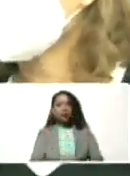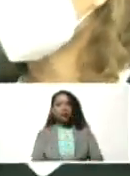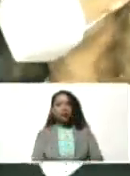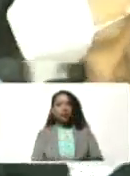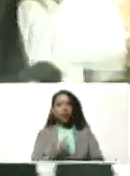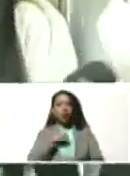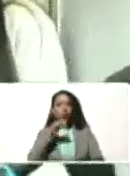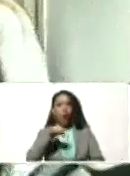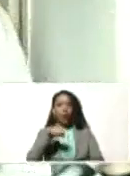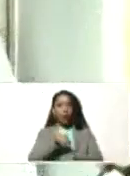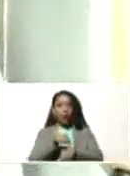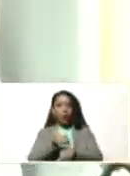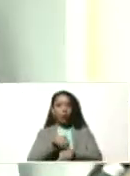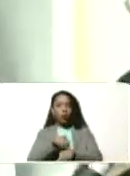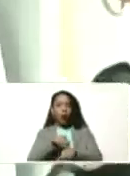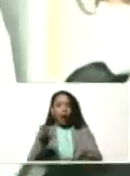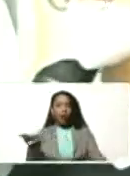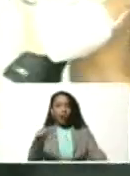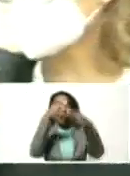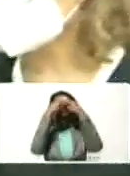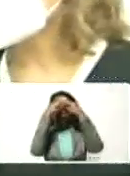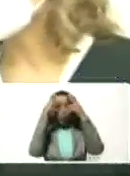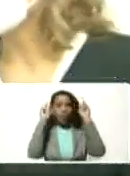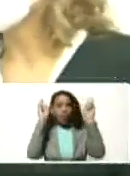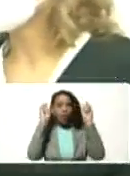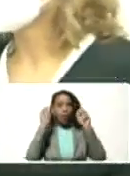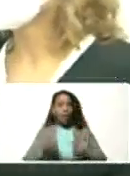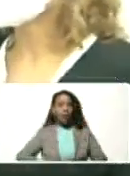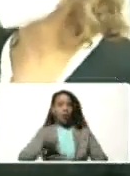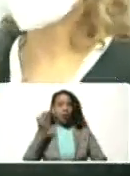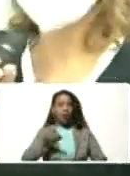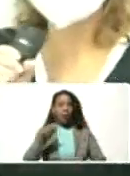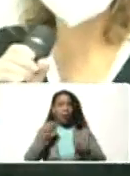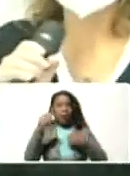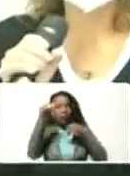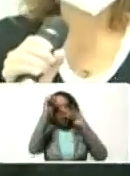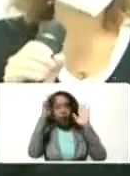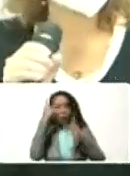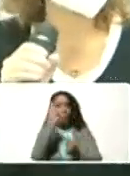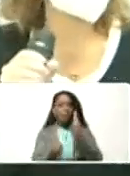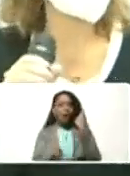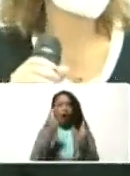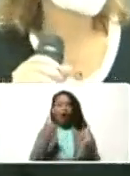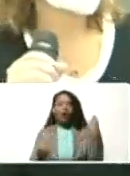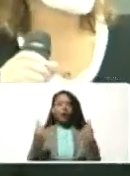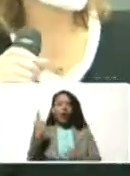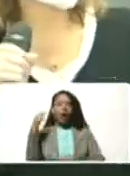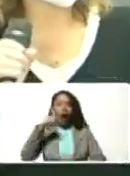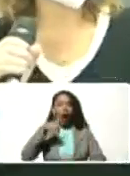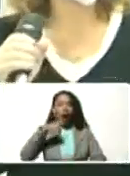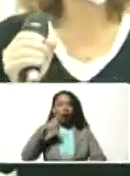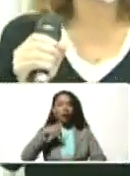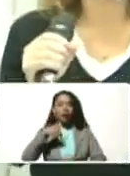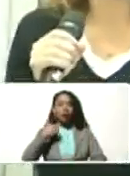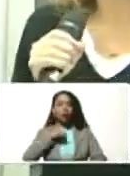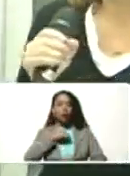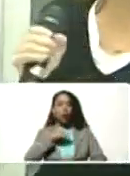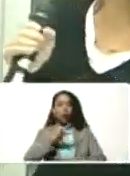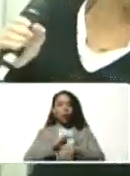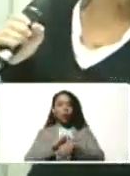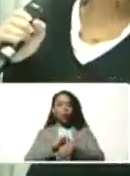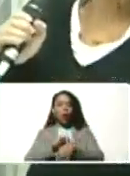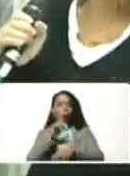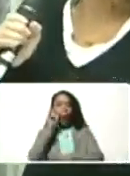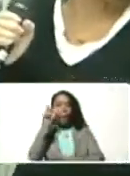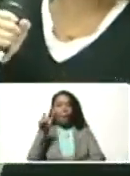en este momento en el área de trauma shock, que es un área de vital importancia para atender a los pacientes que se encuentran en triaje. Aquí están nuestros doctores, Diego